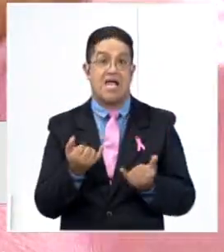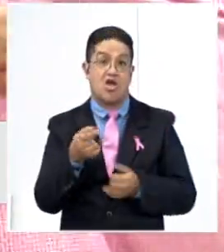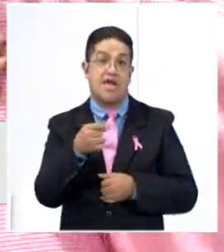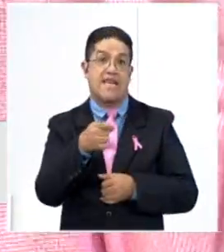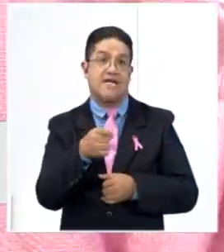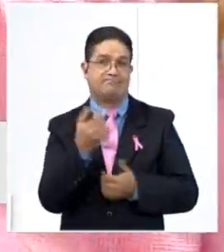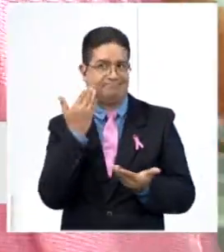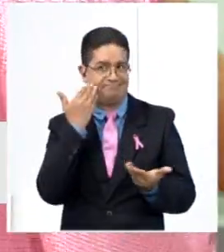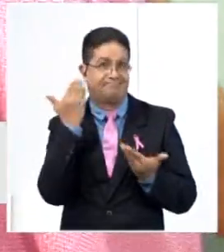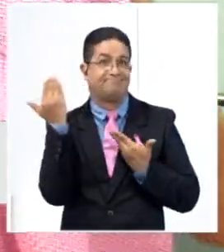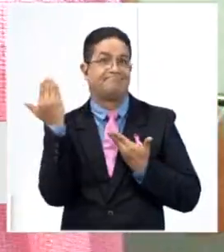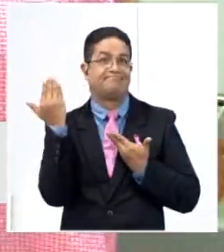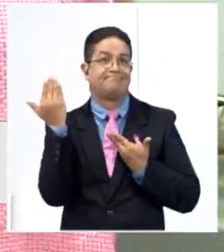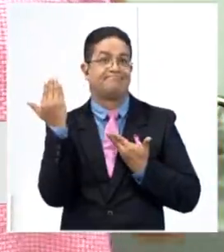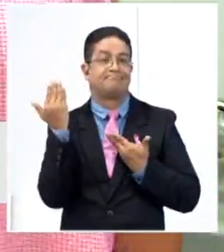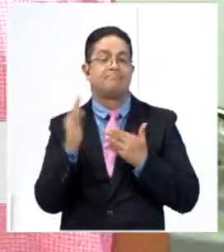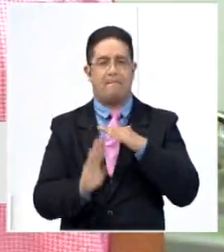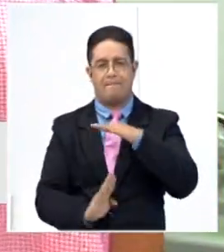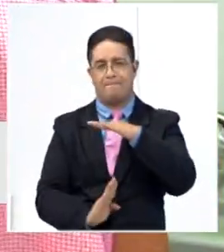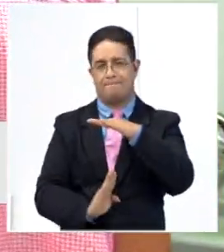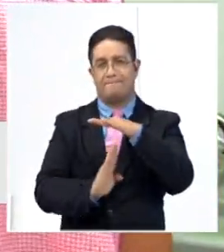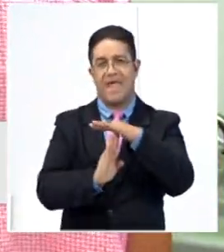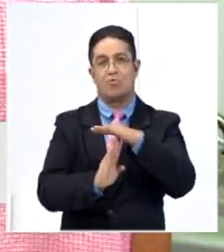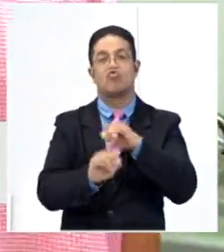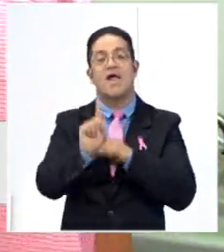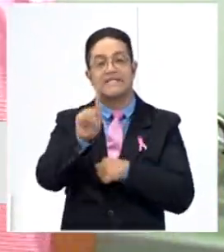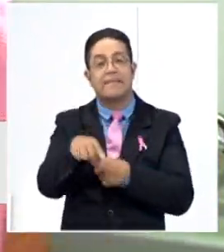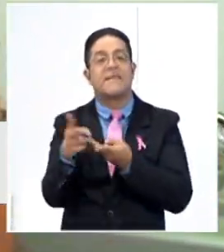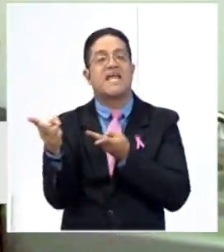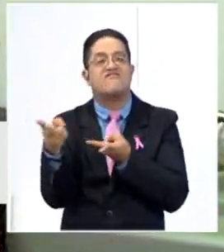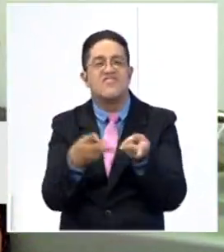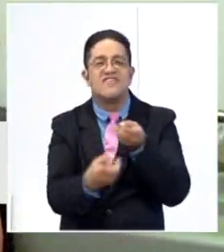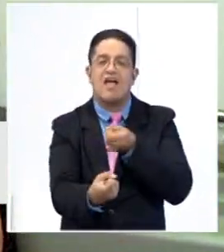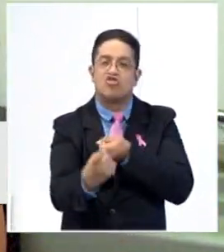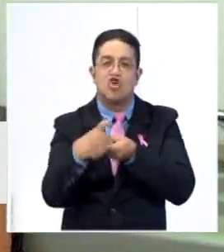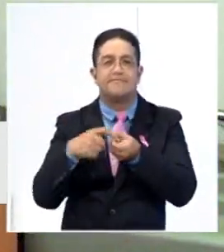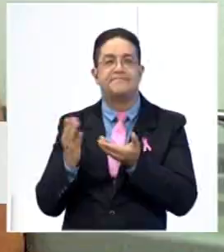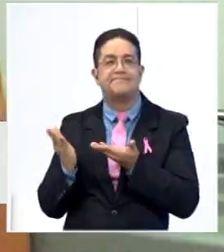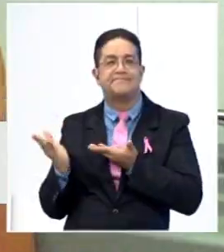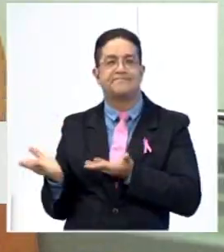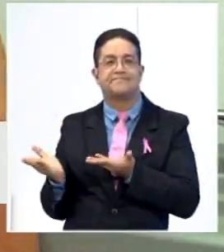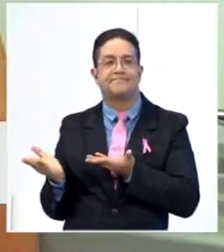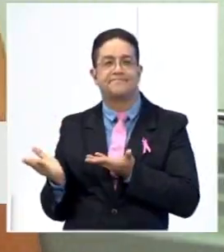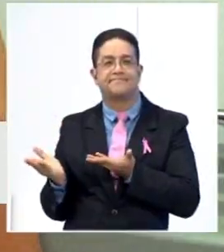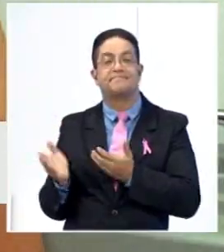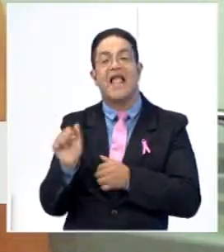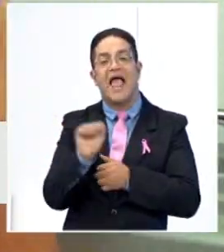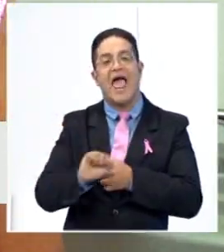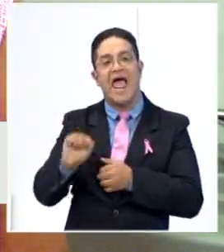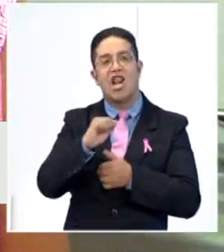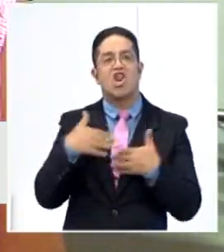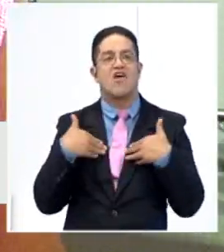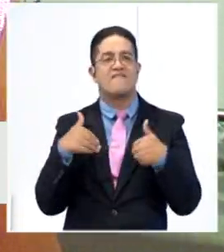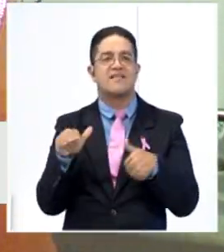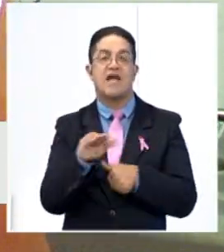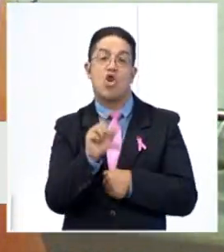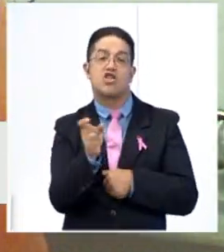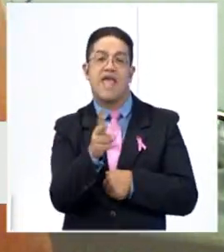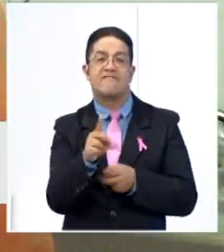forma y con estas imágenes a la pausa, también invitándolos a seguirnos en redes sociales a través de